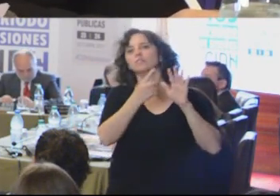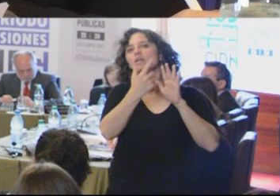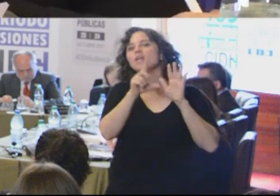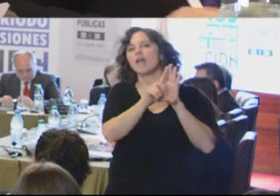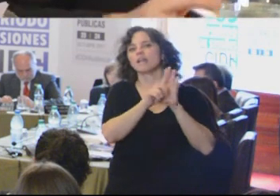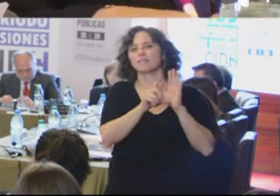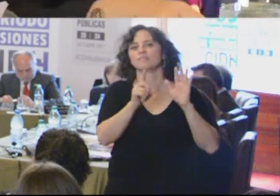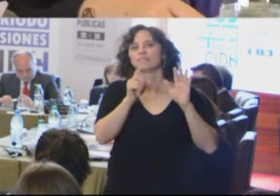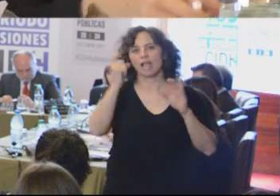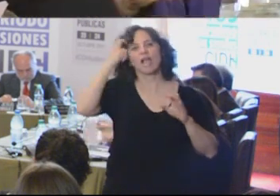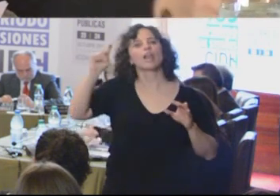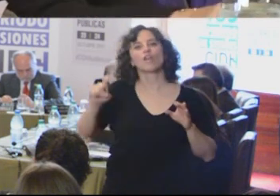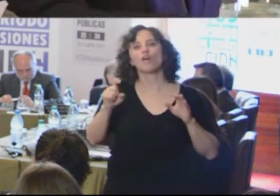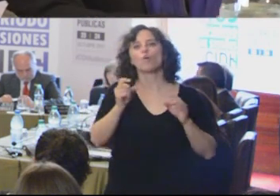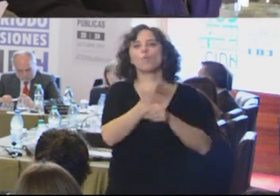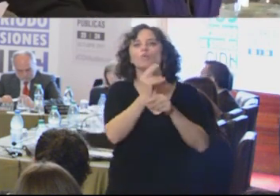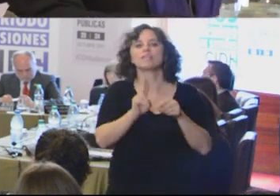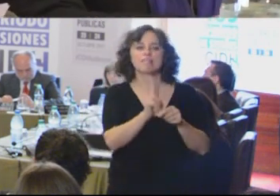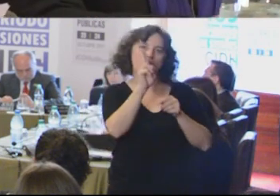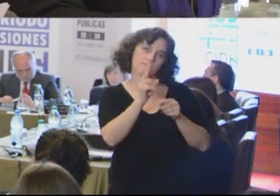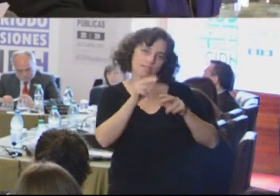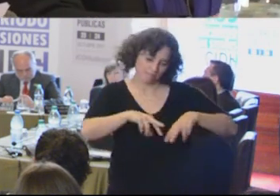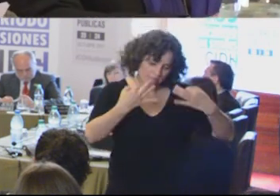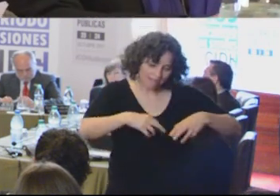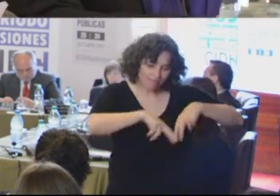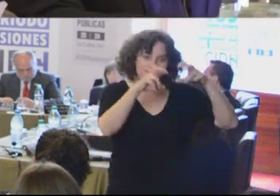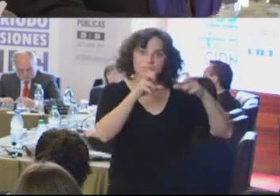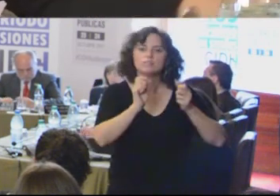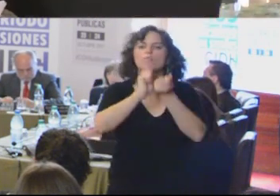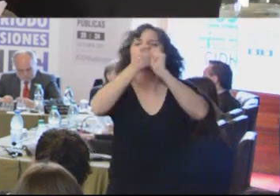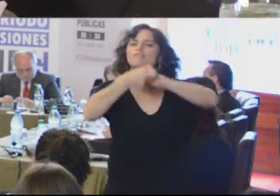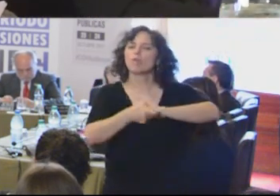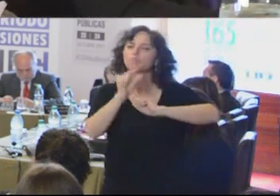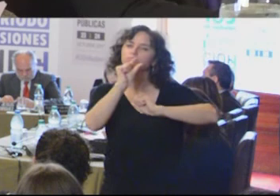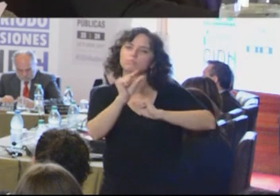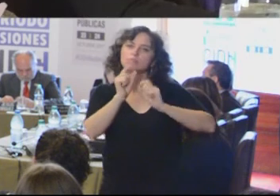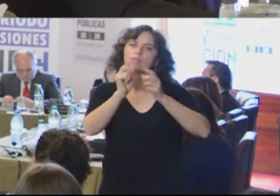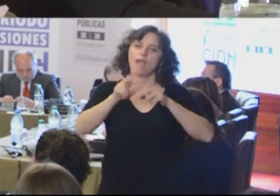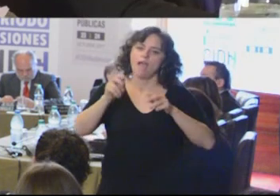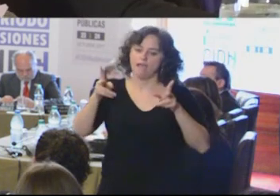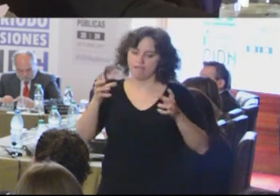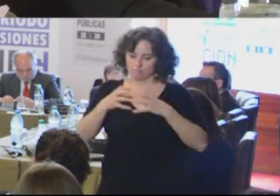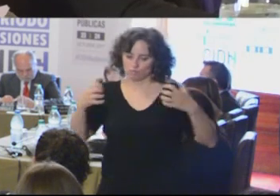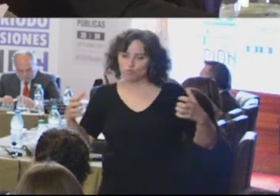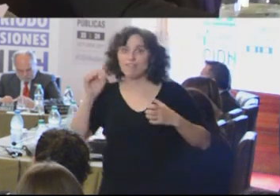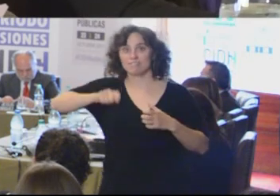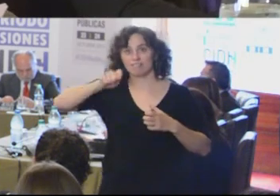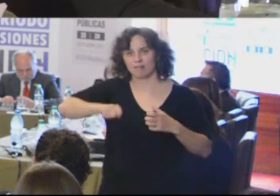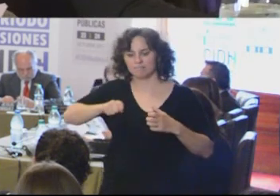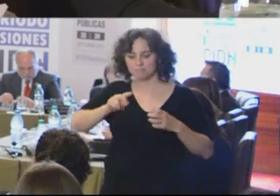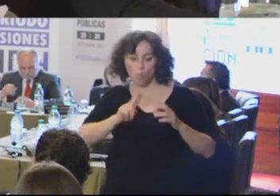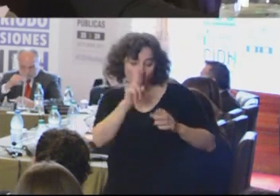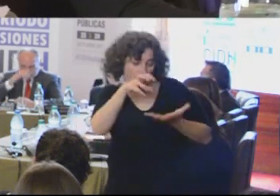efectivamente la unidad especial de investigación y se modificó parcialmente la estructura de la fiscalía esa unidad se crea